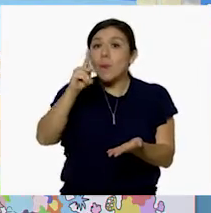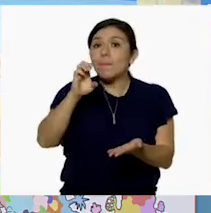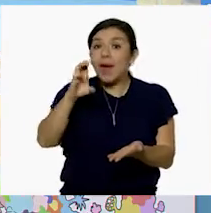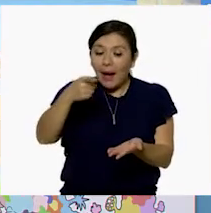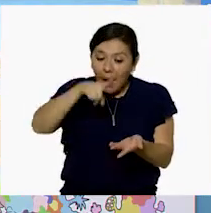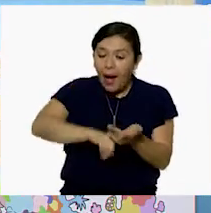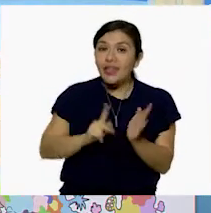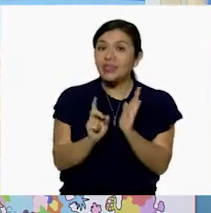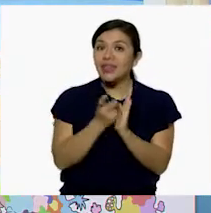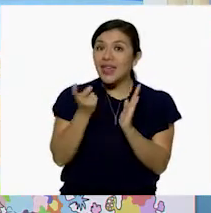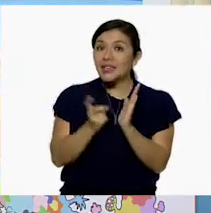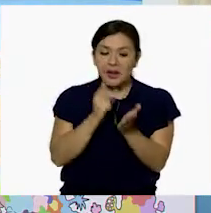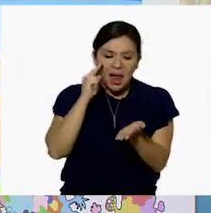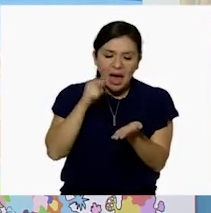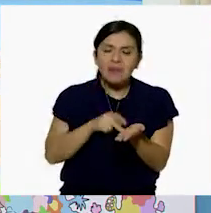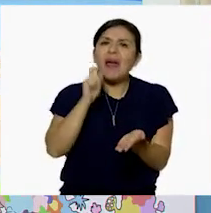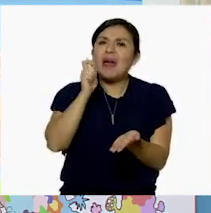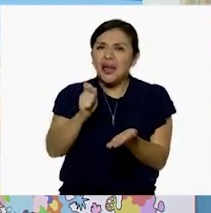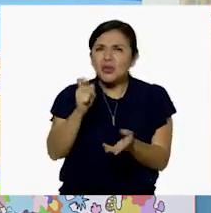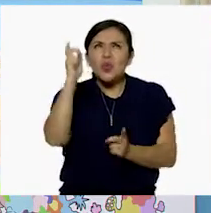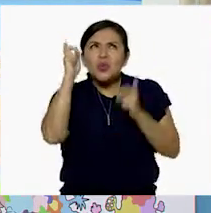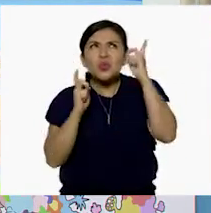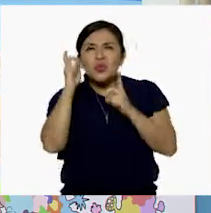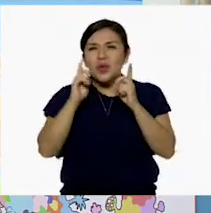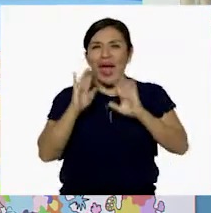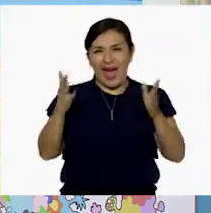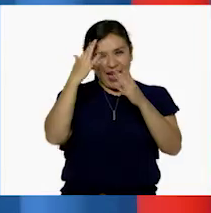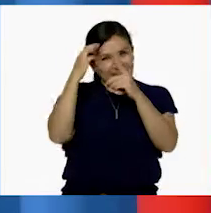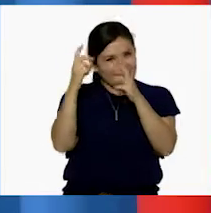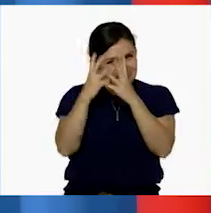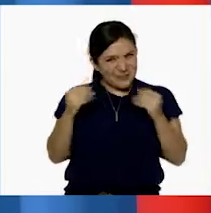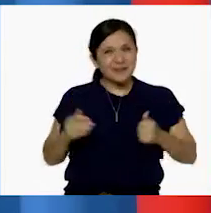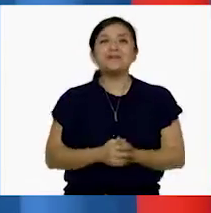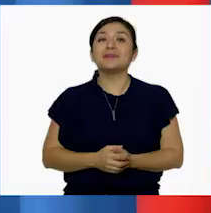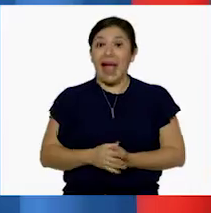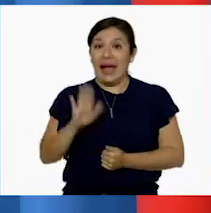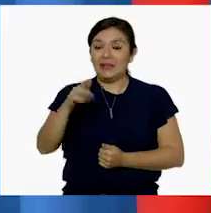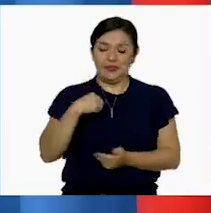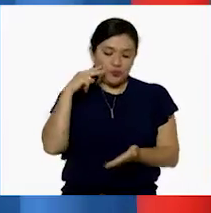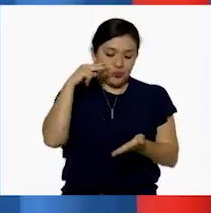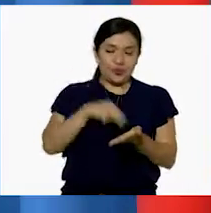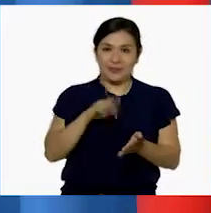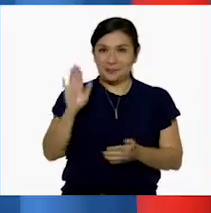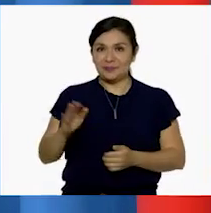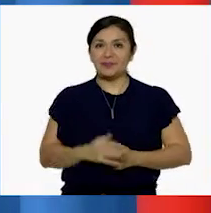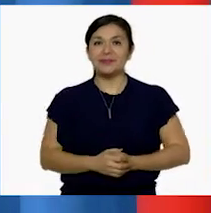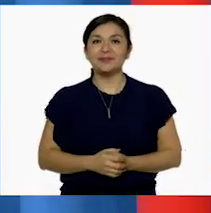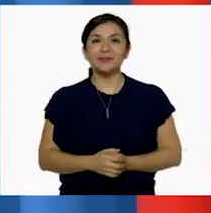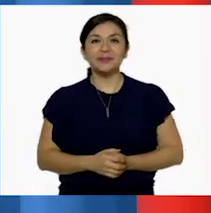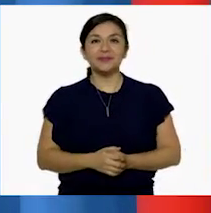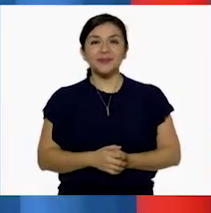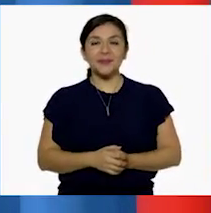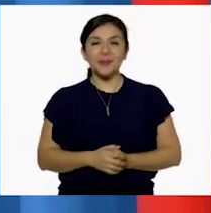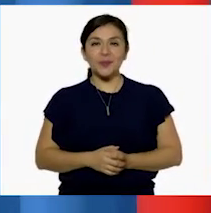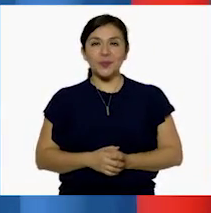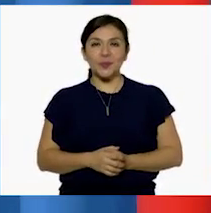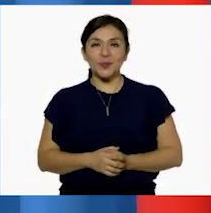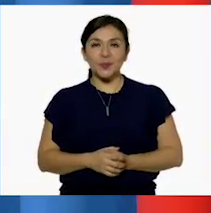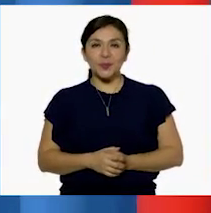el diccionario y salgas de dudas. Sí, Gaby, lo voy a buscar. Y dice así.